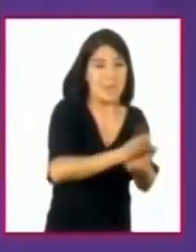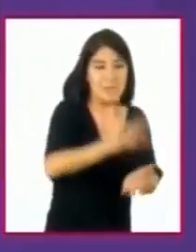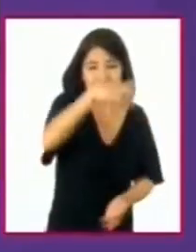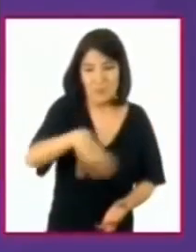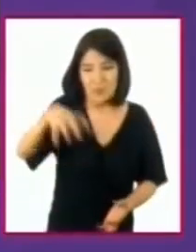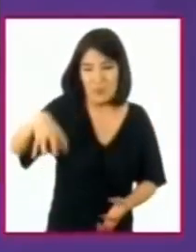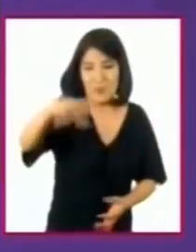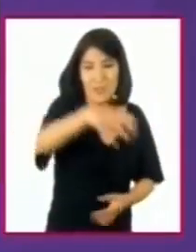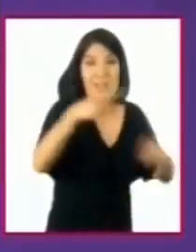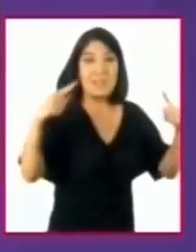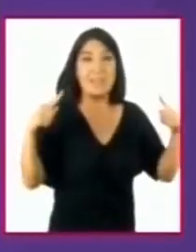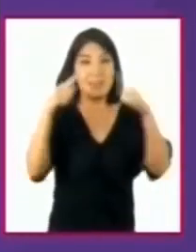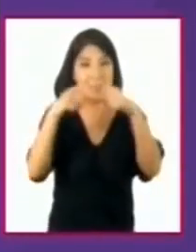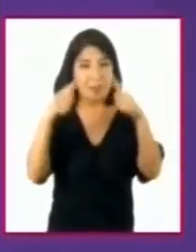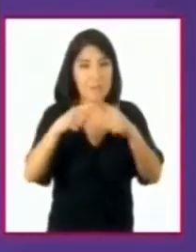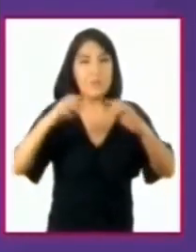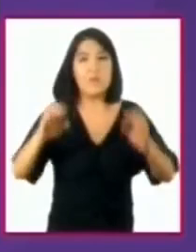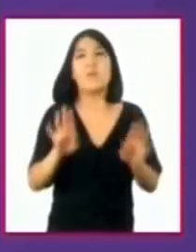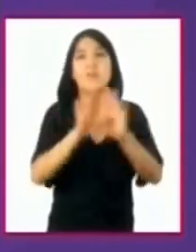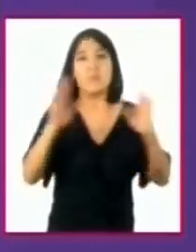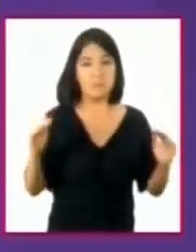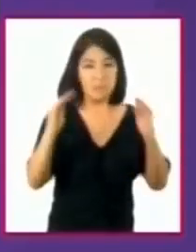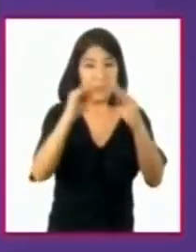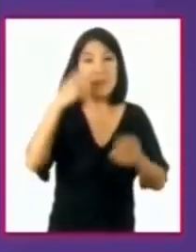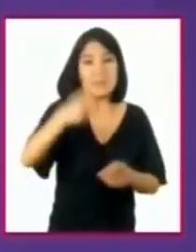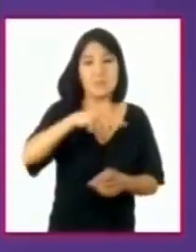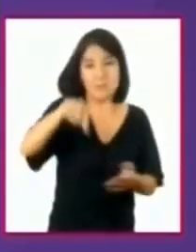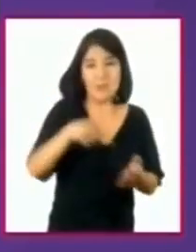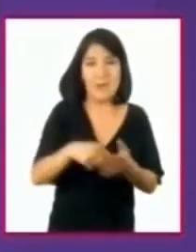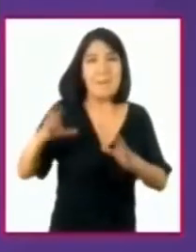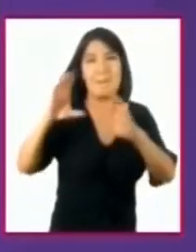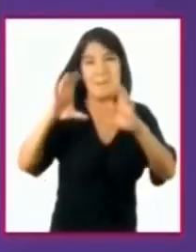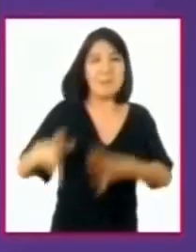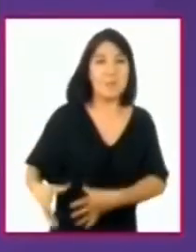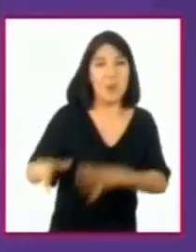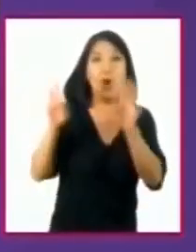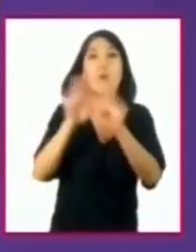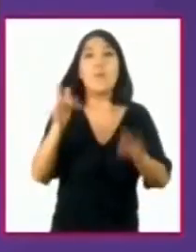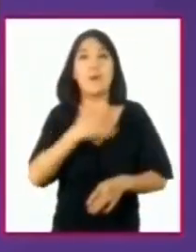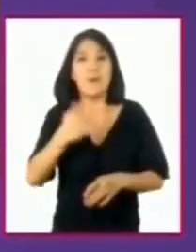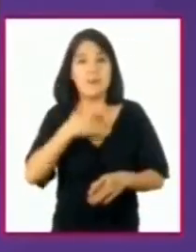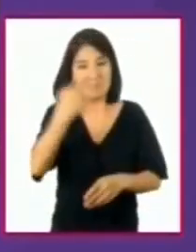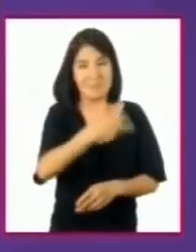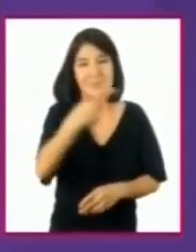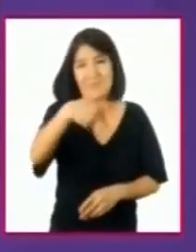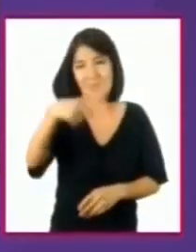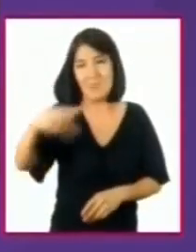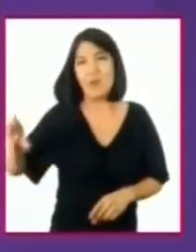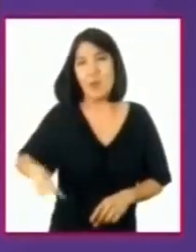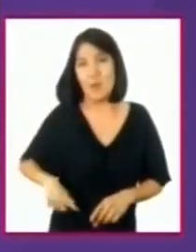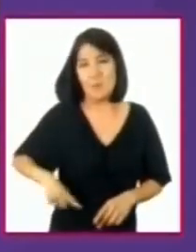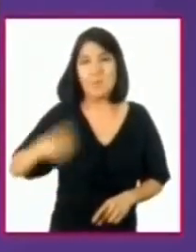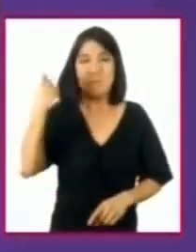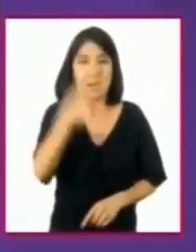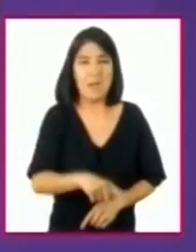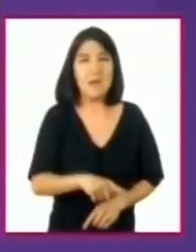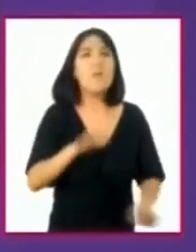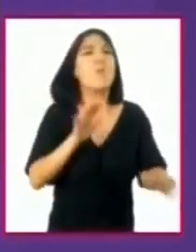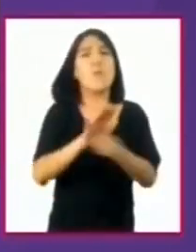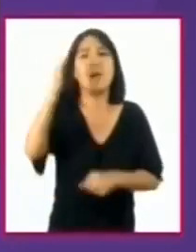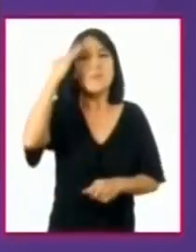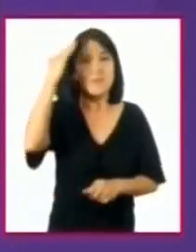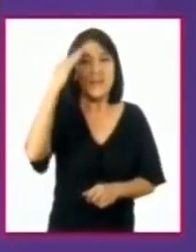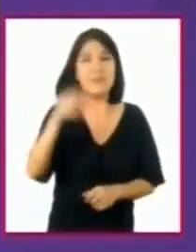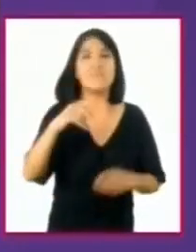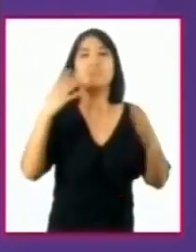templos, edificios públicos, juegos de pelota y residencias del grupo gobernante. Destaca el Templo de